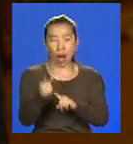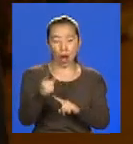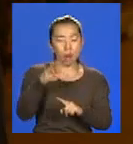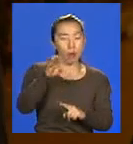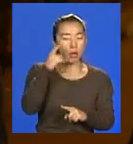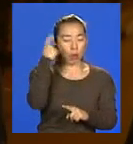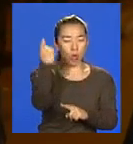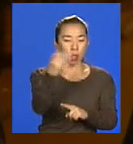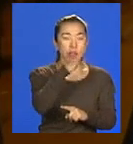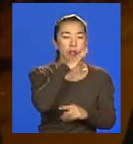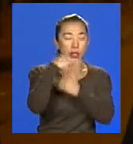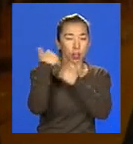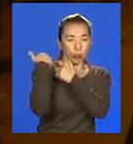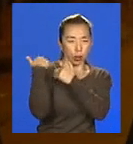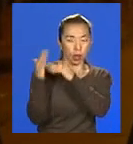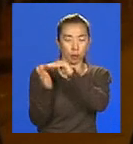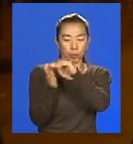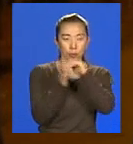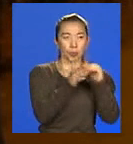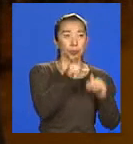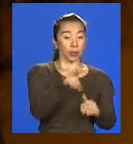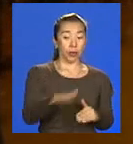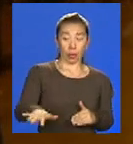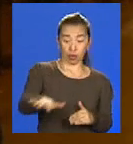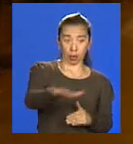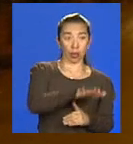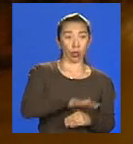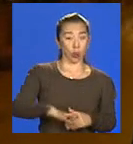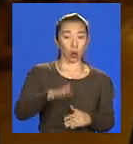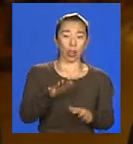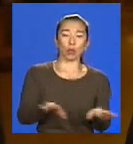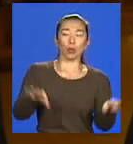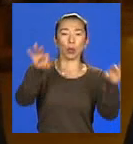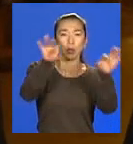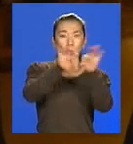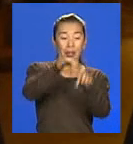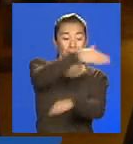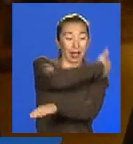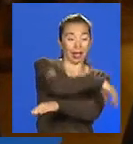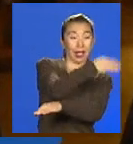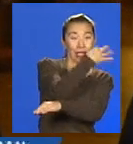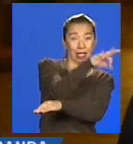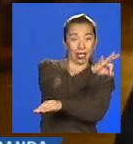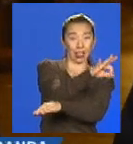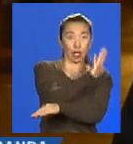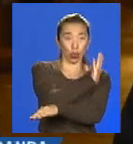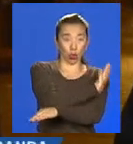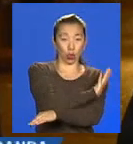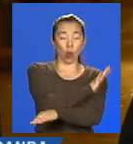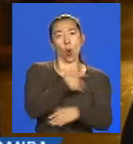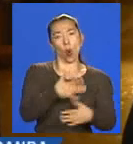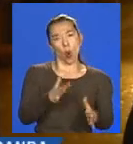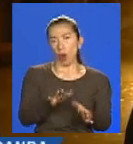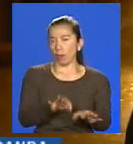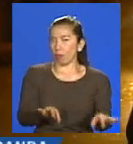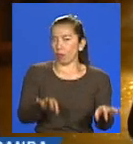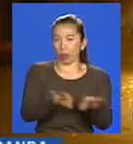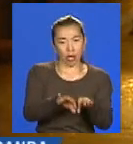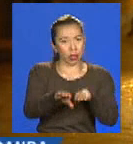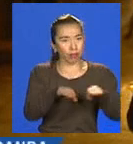Esta es una de las zonas y de los sectores más importantes. La calle 13 es una gran vía de